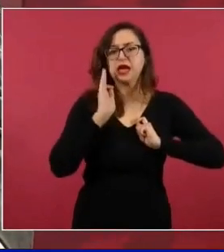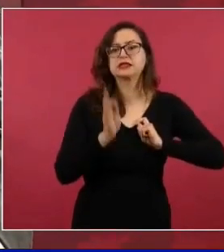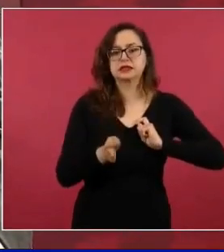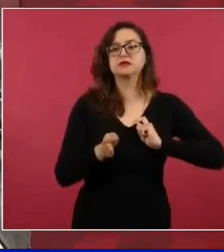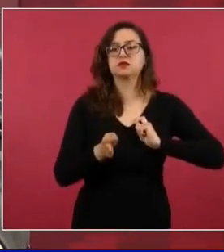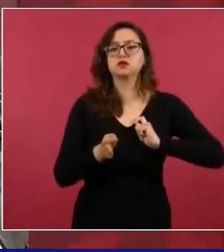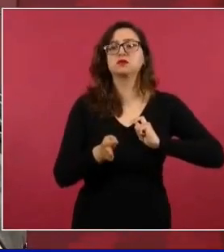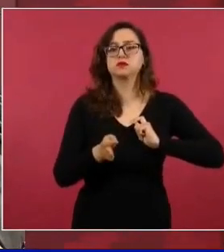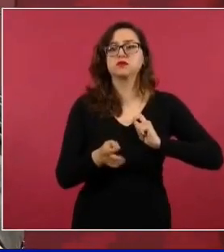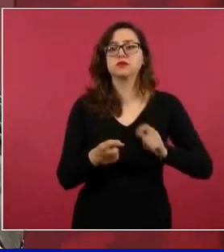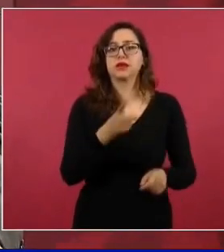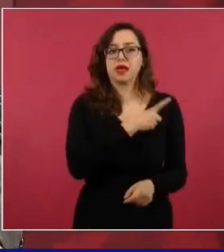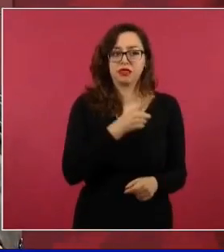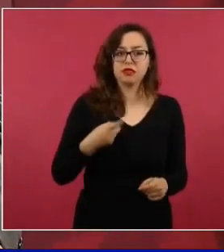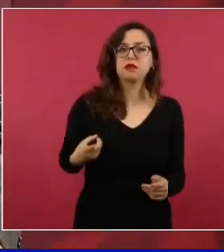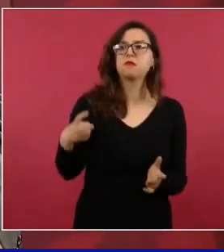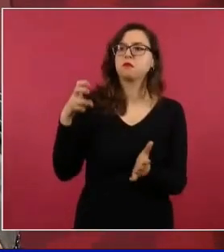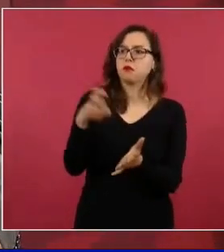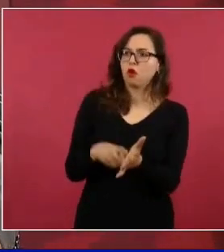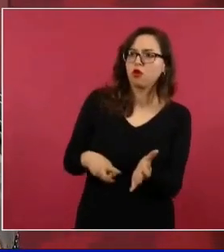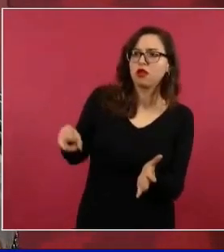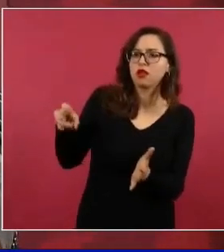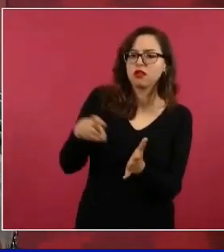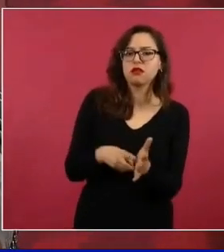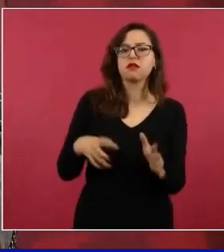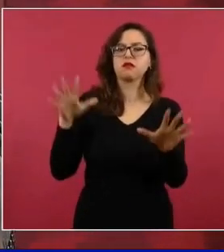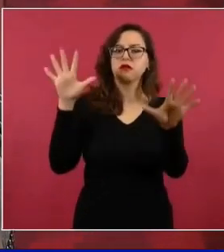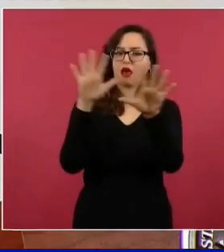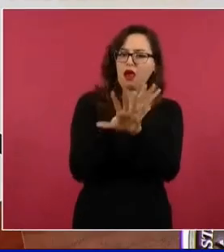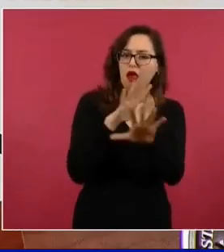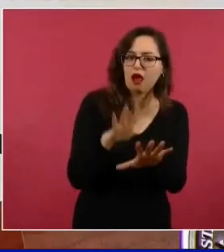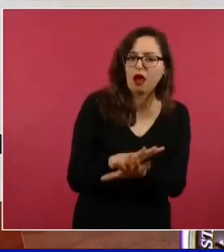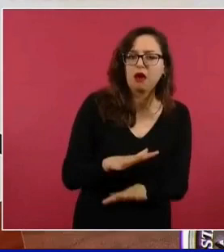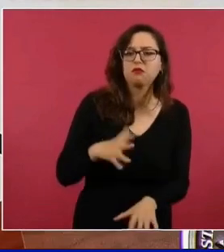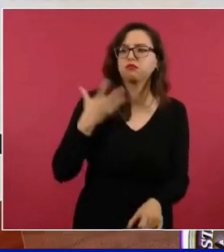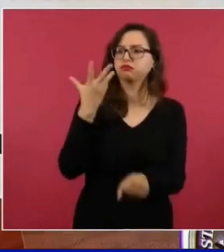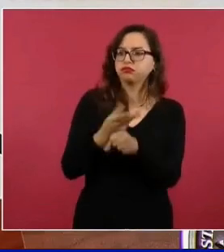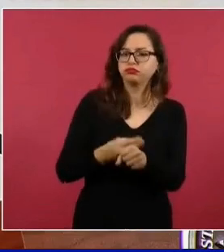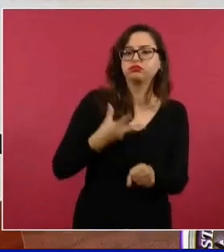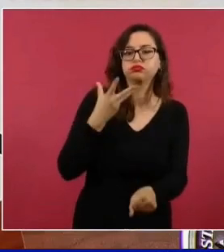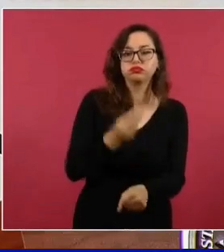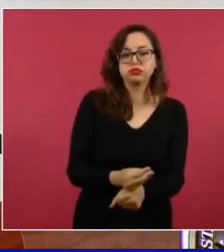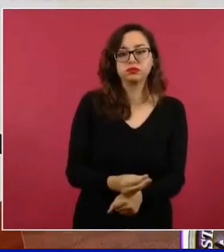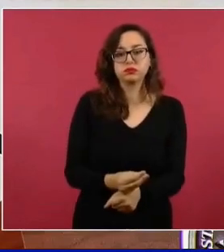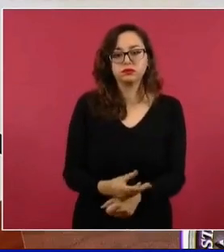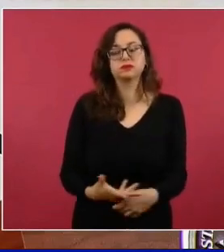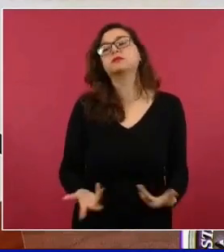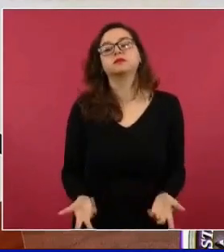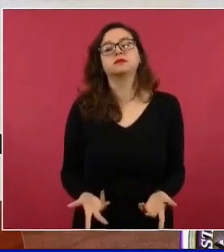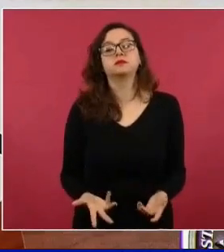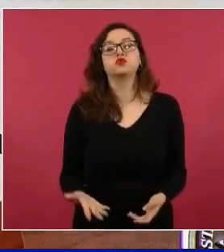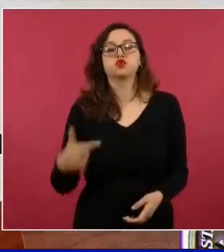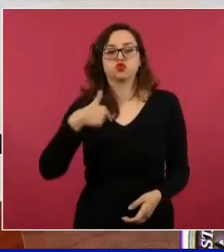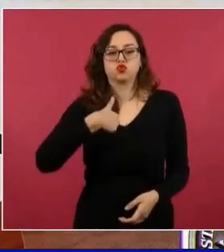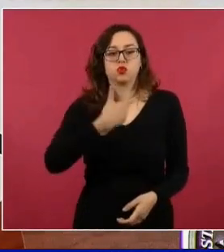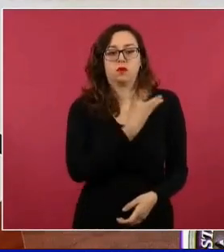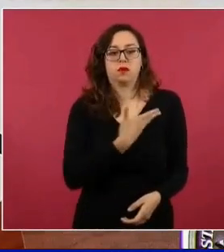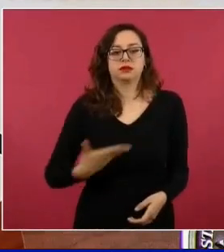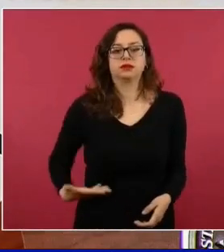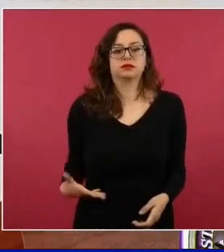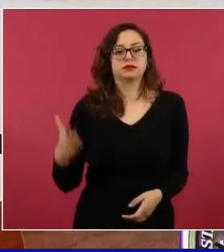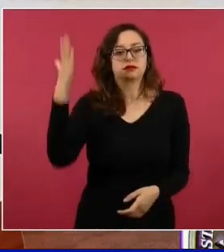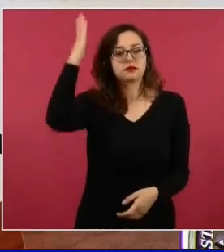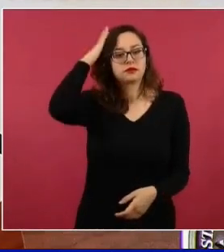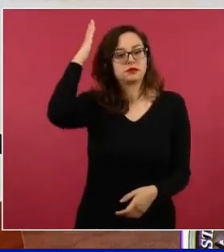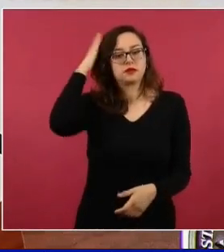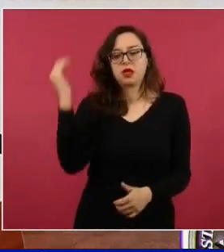como lo estamos haciendo en el Poder Ejecutivo, que me corresponde como titular del